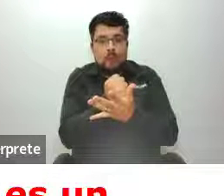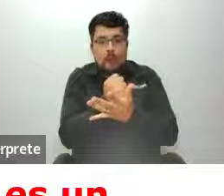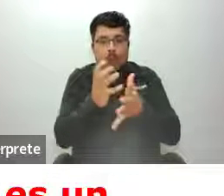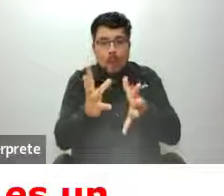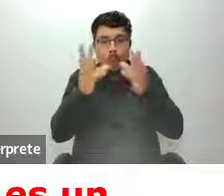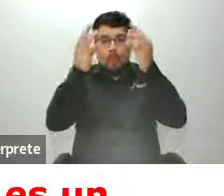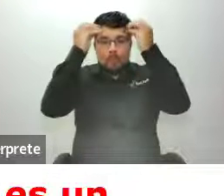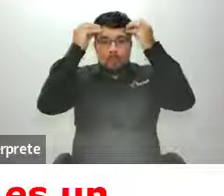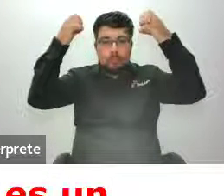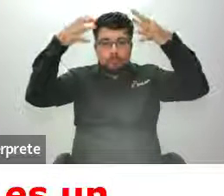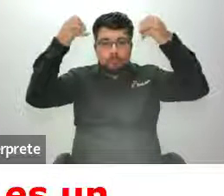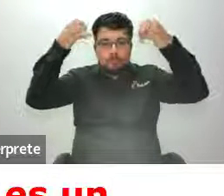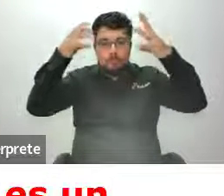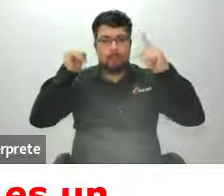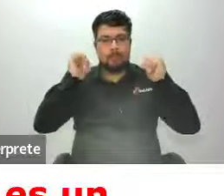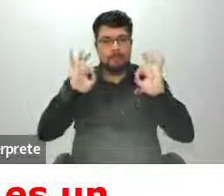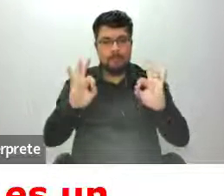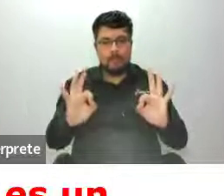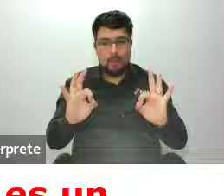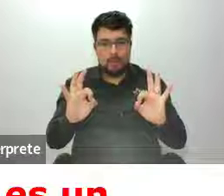tardía, ¿no?